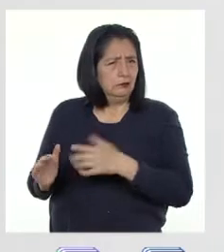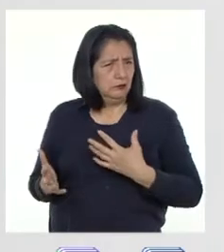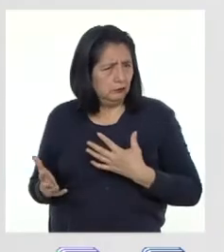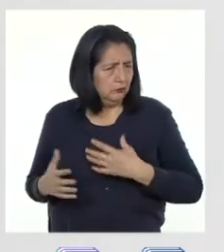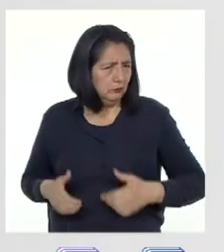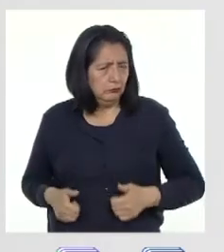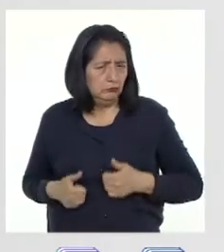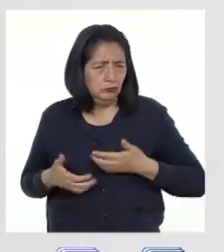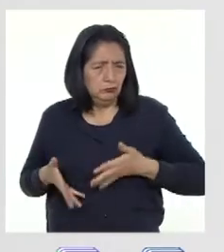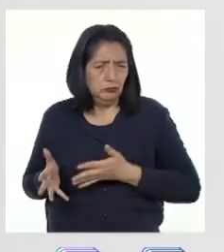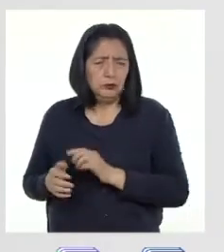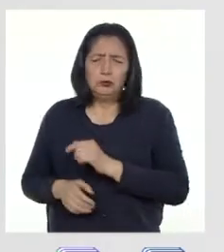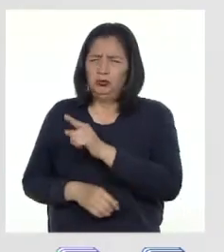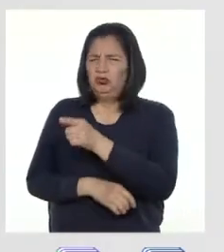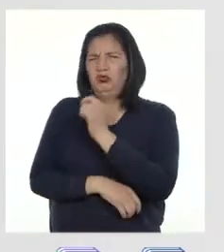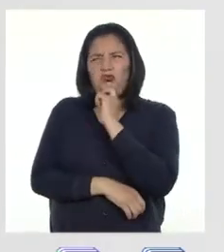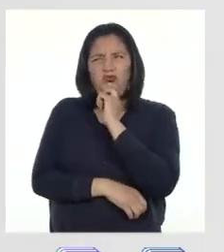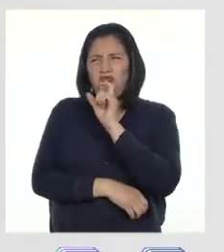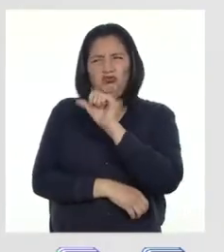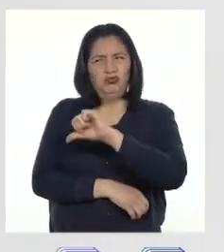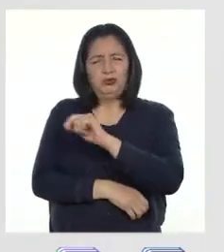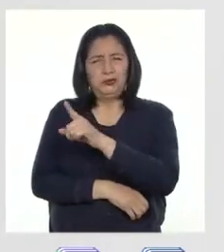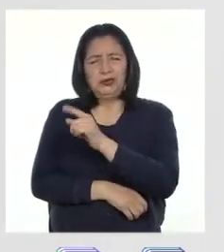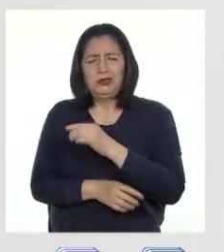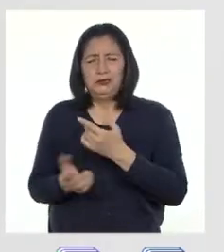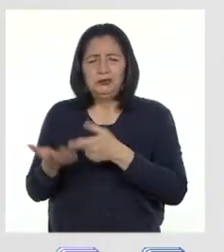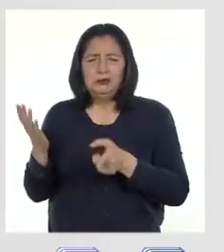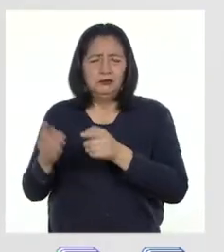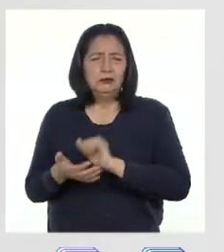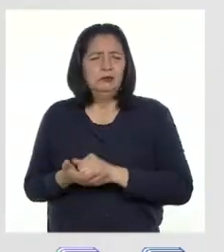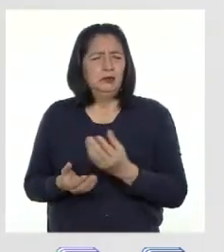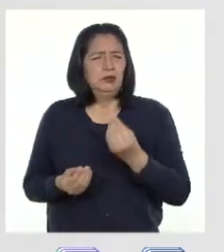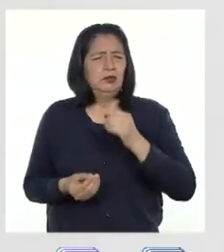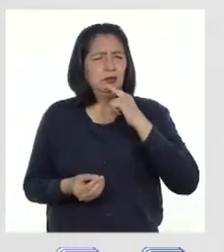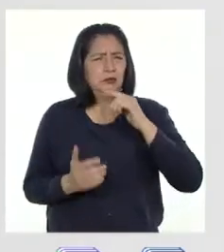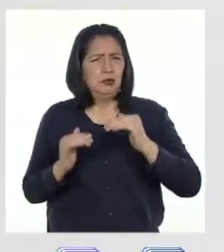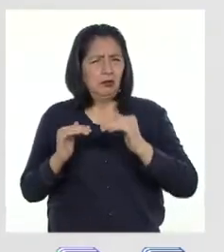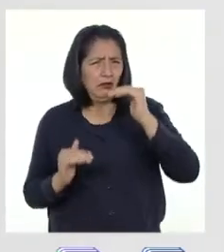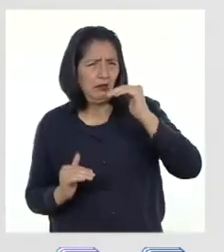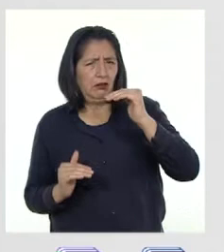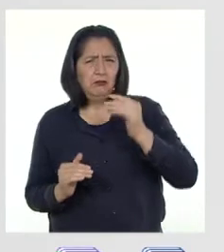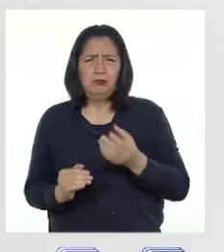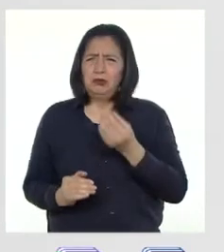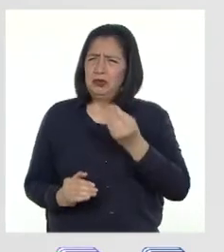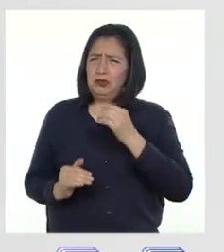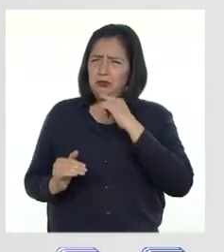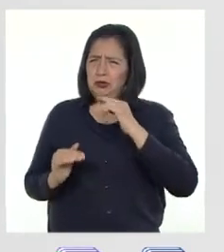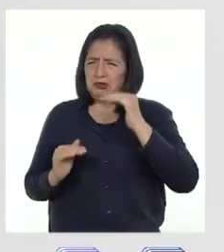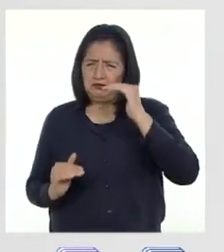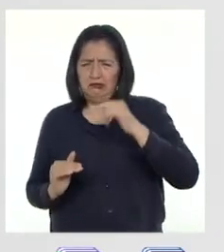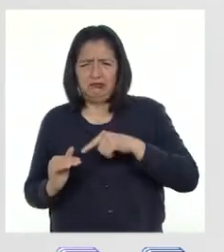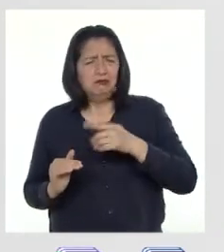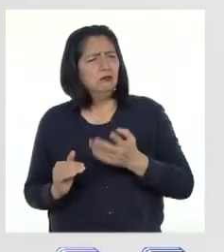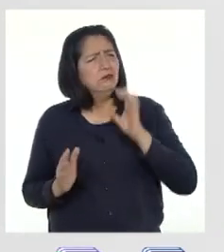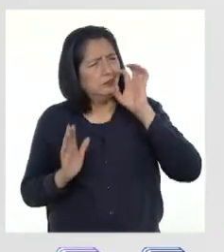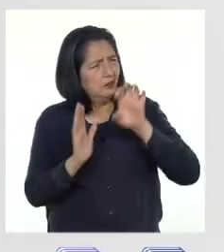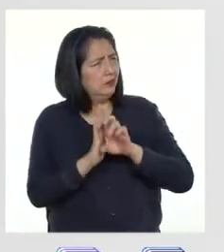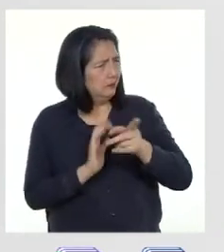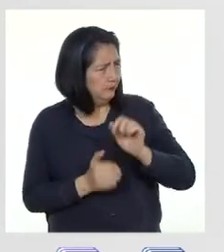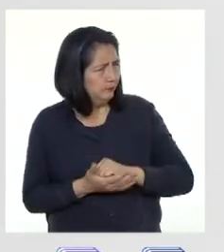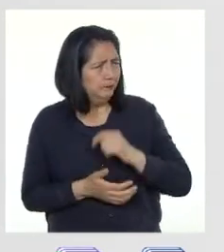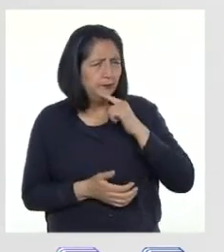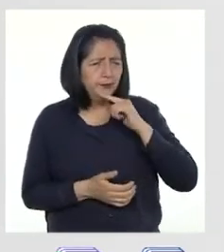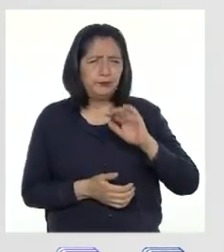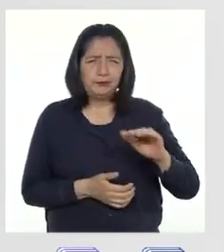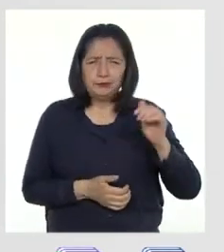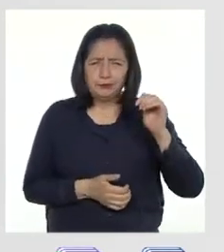vida. Uy, eso suena muy mal. ¿Por qué las mujeres tendrían que vivir en desventaja? ¿Podría darnos un ejemplo para que las chicas